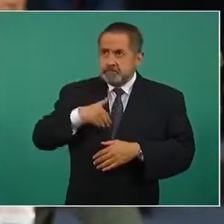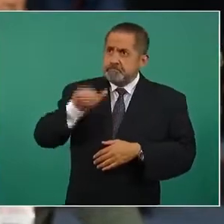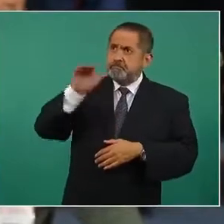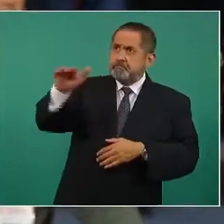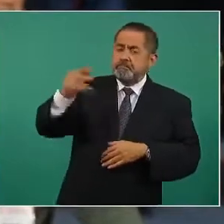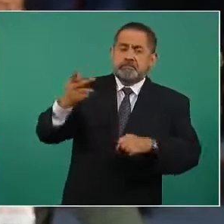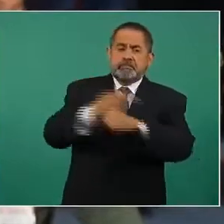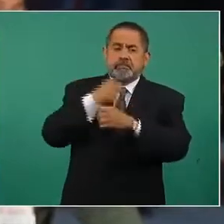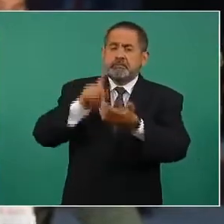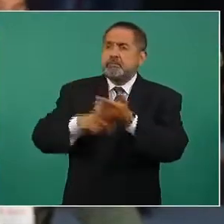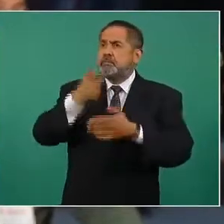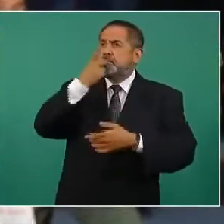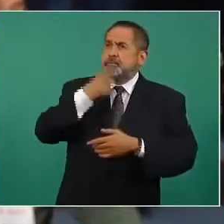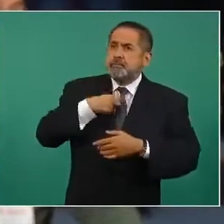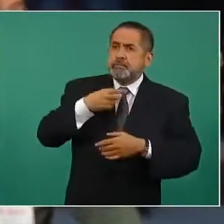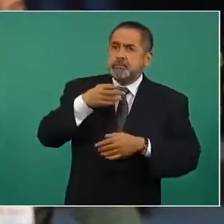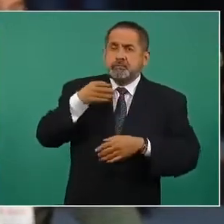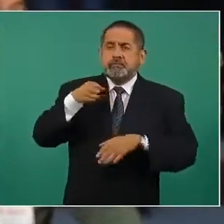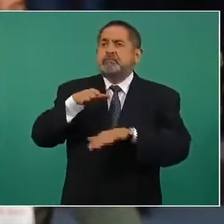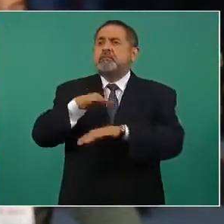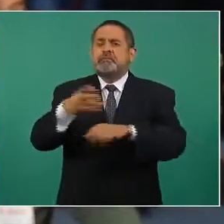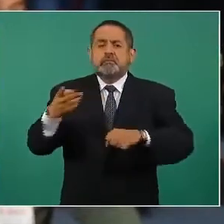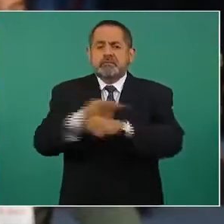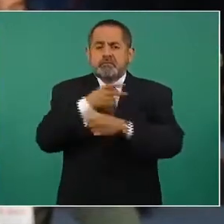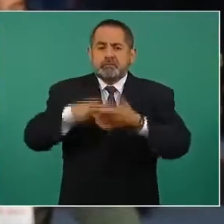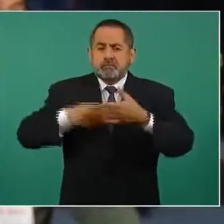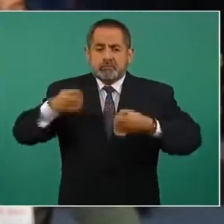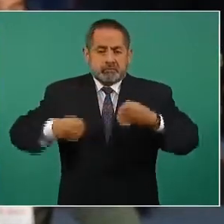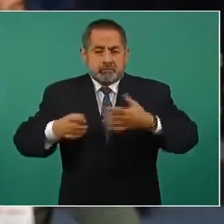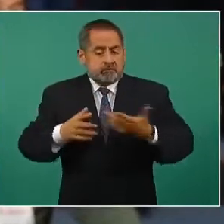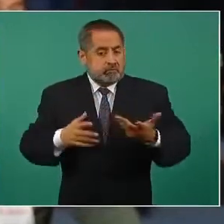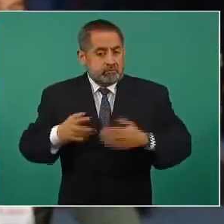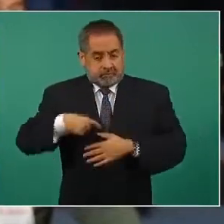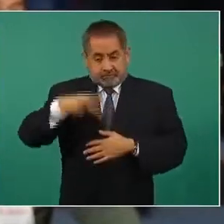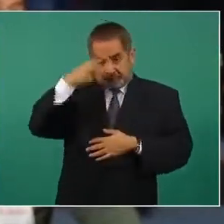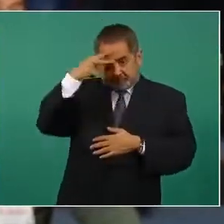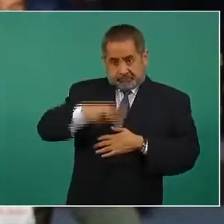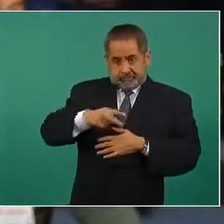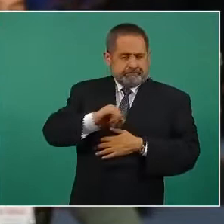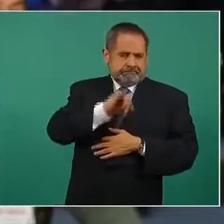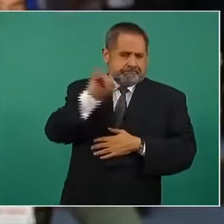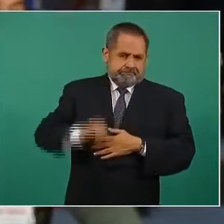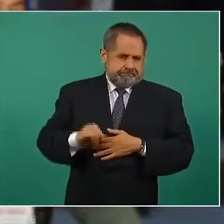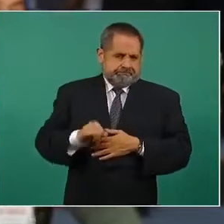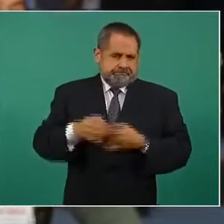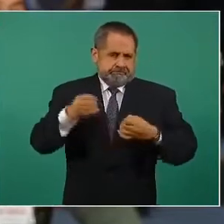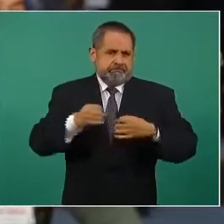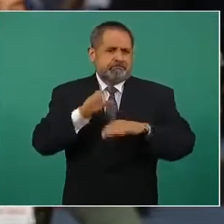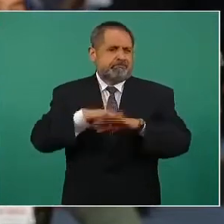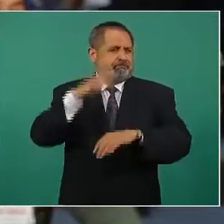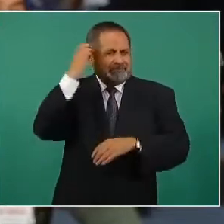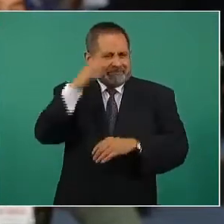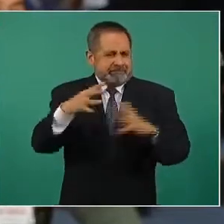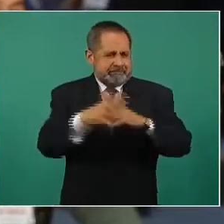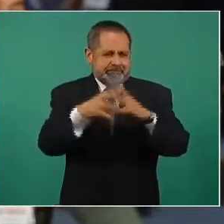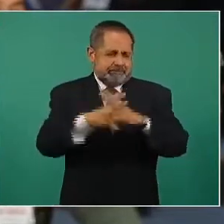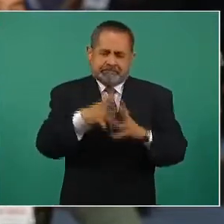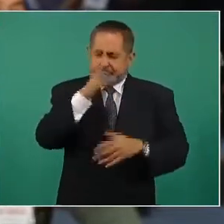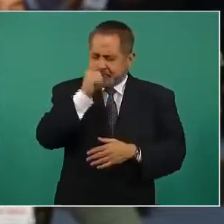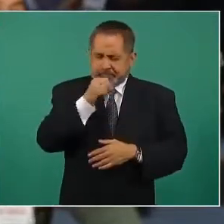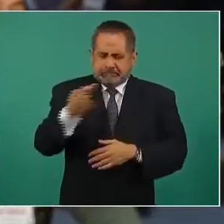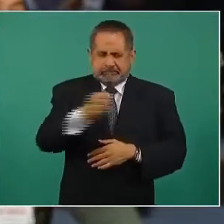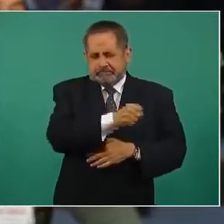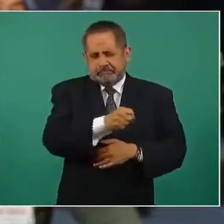Internacional que se pronuncie sobre ese caso. En México no se le va a juzgar jamás por los crímenes de guerra, por los crímenes de